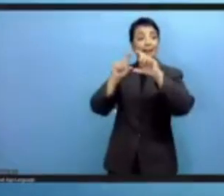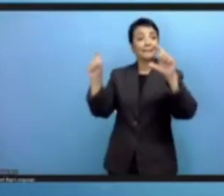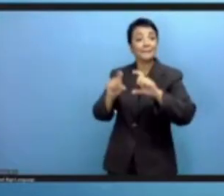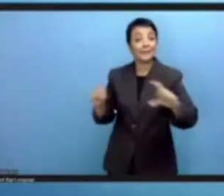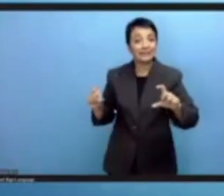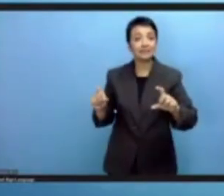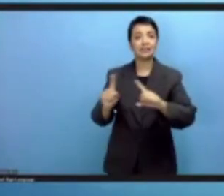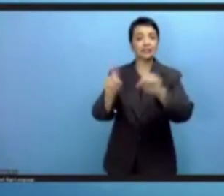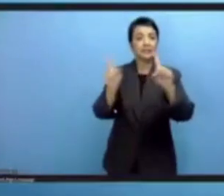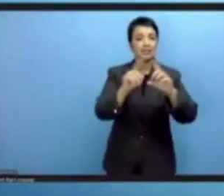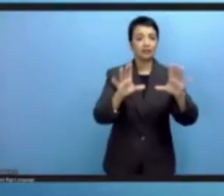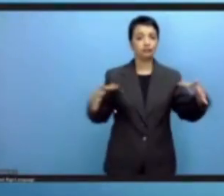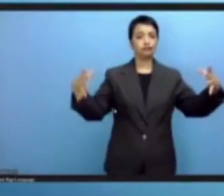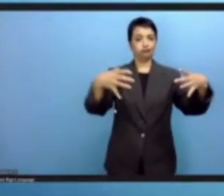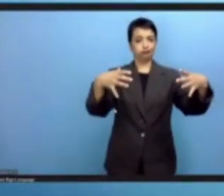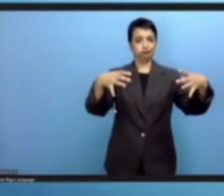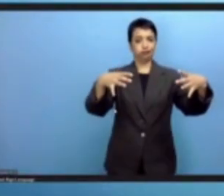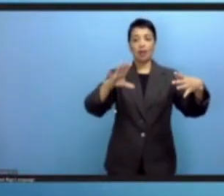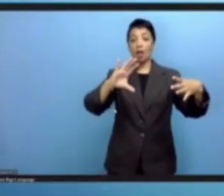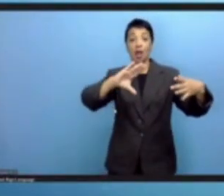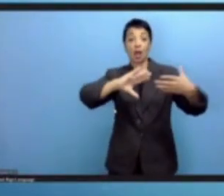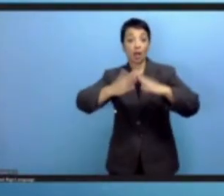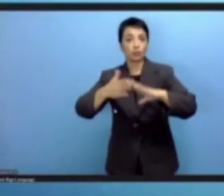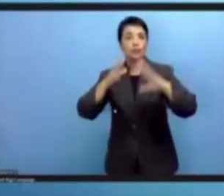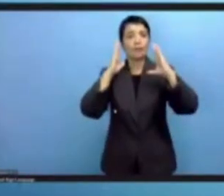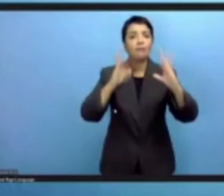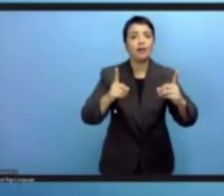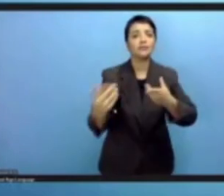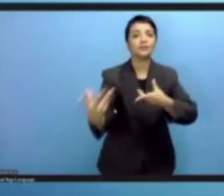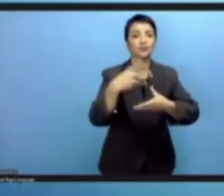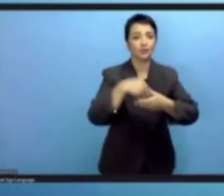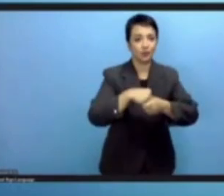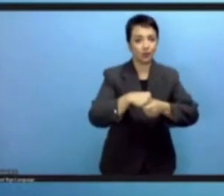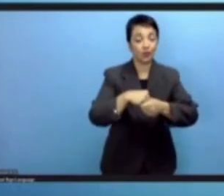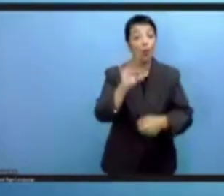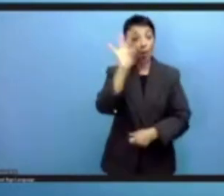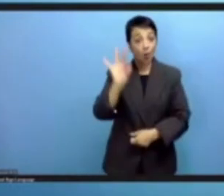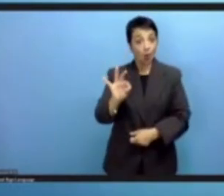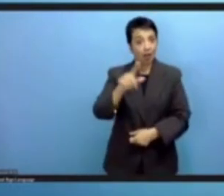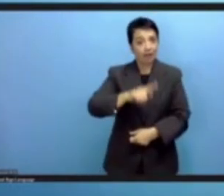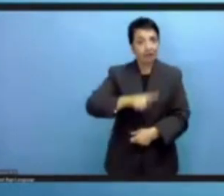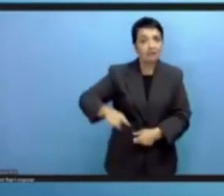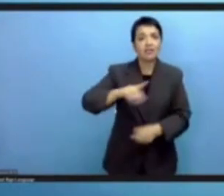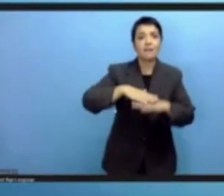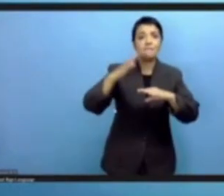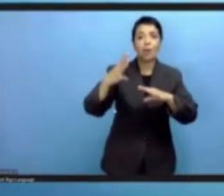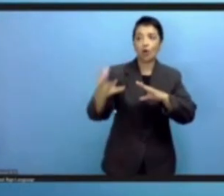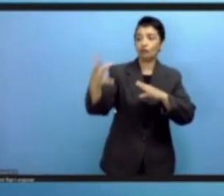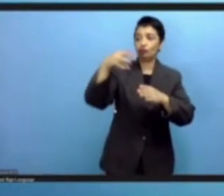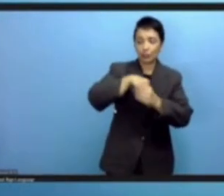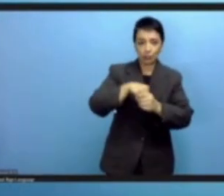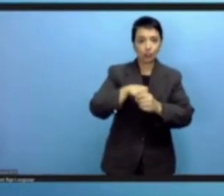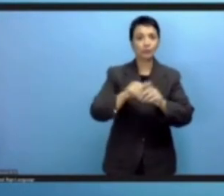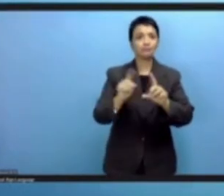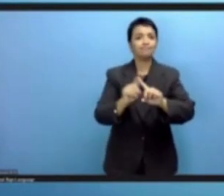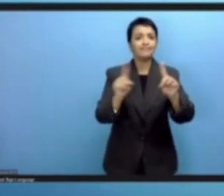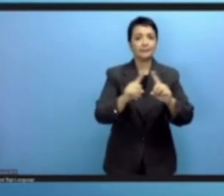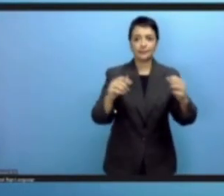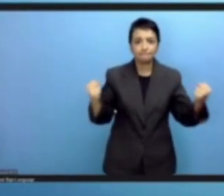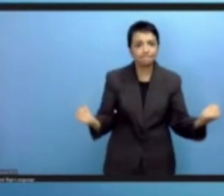privado sector tecnológico la sociedad civil deben desempeñar un papel no solamente Para